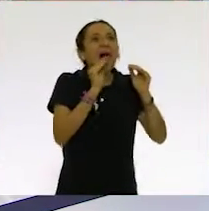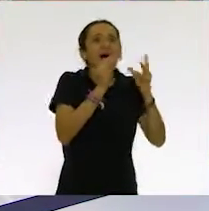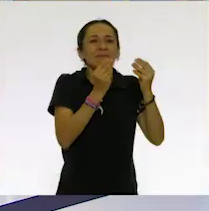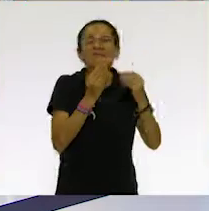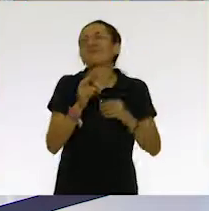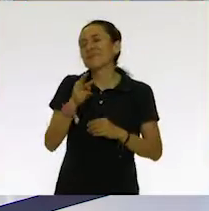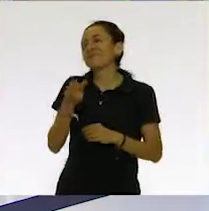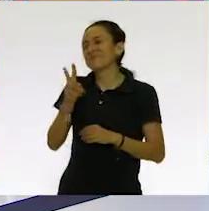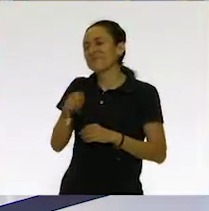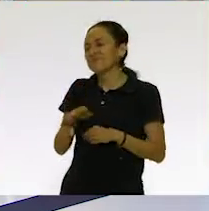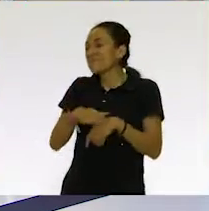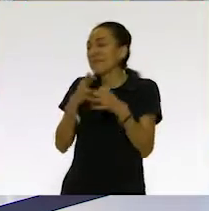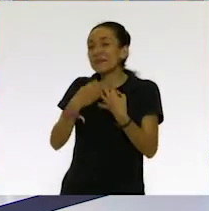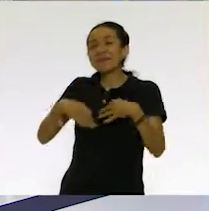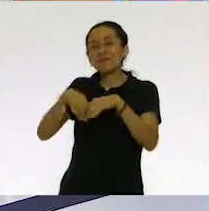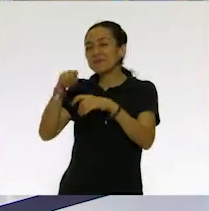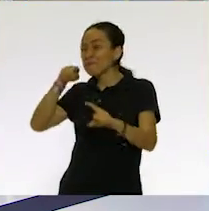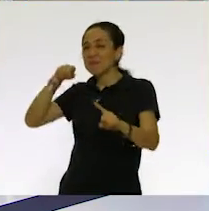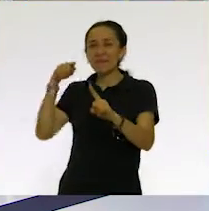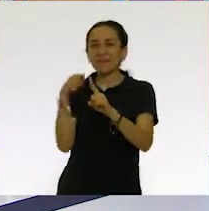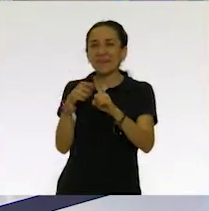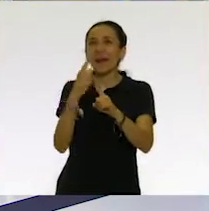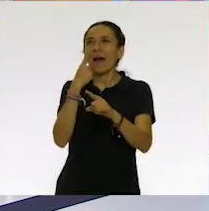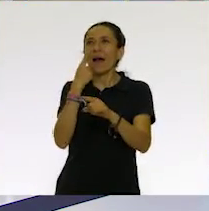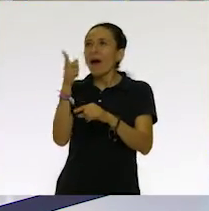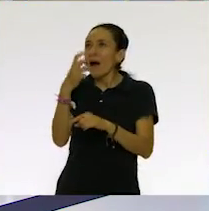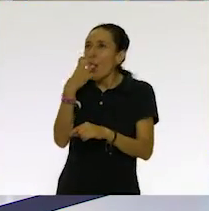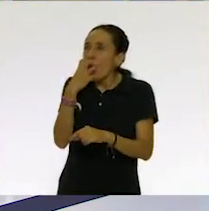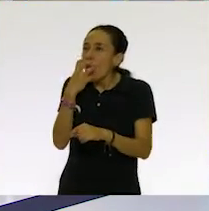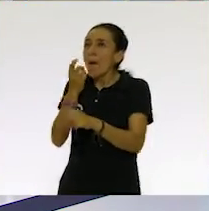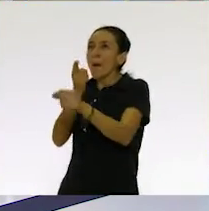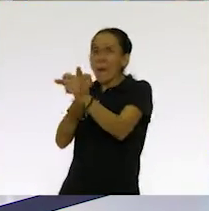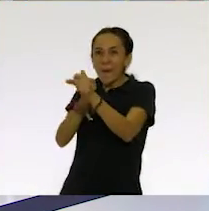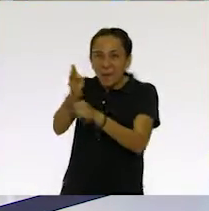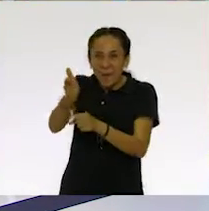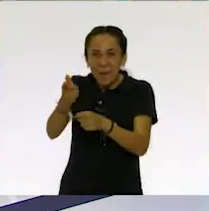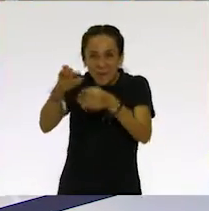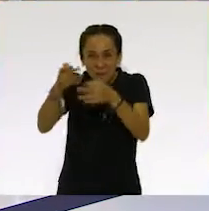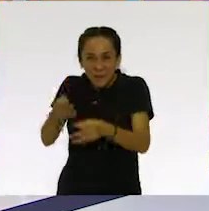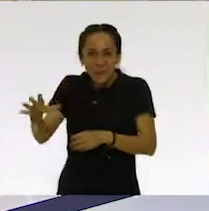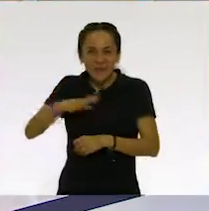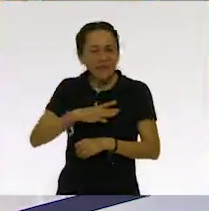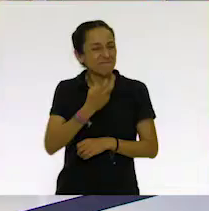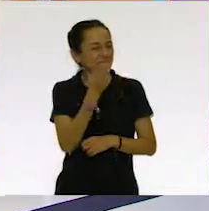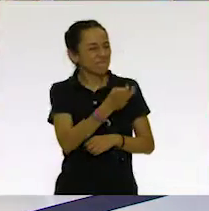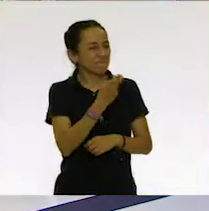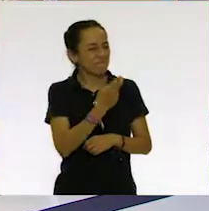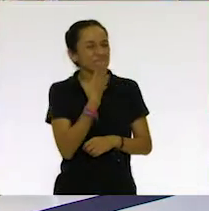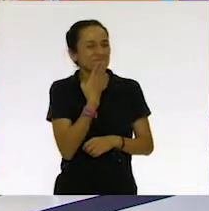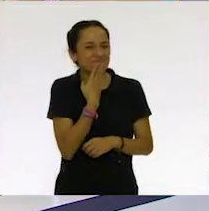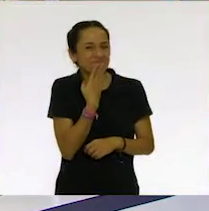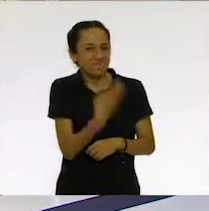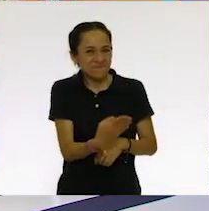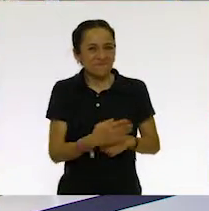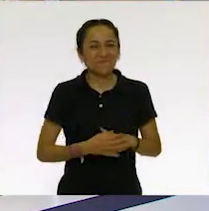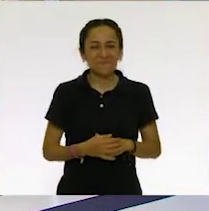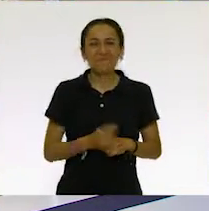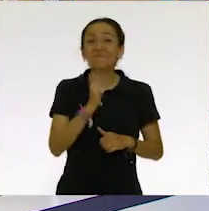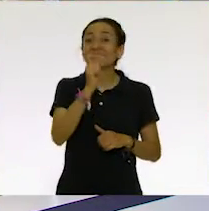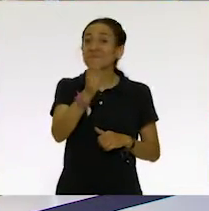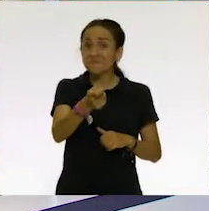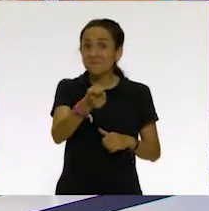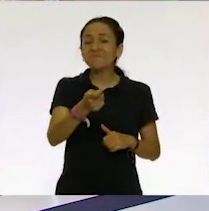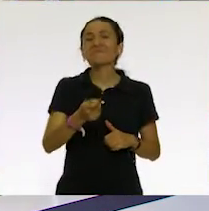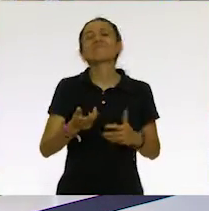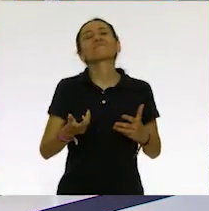logramos descubrir que ahí está nuestro oso. Exactamente. Muy bien, muy bien. Y eso creo que completa entonces